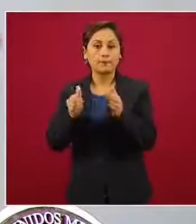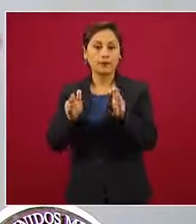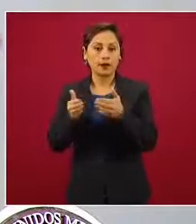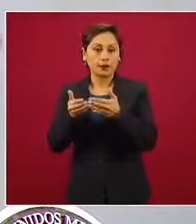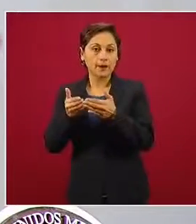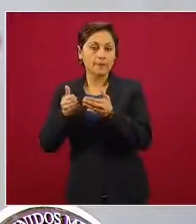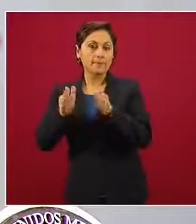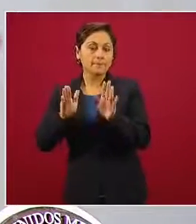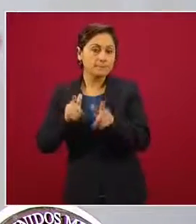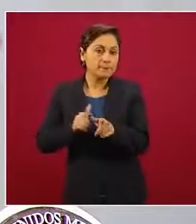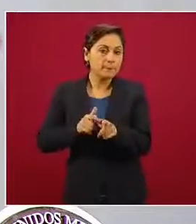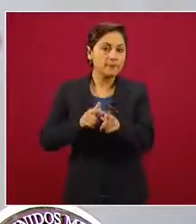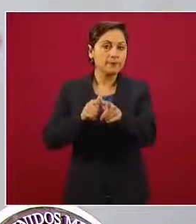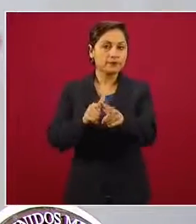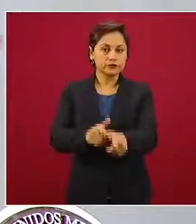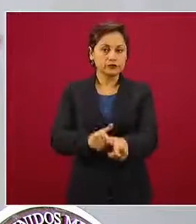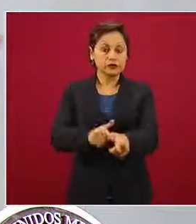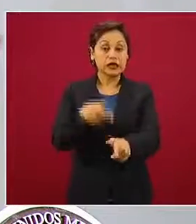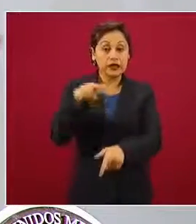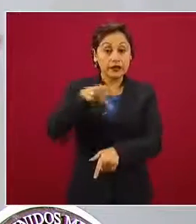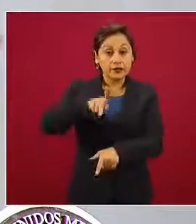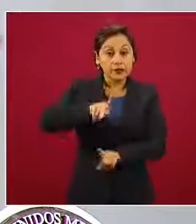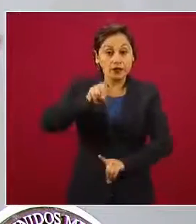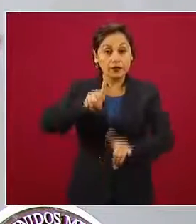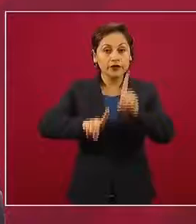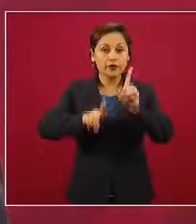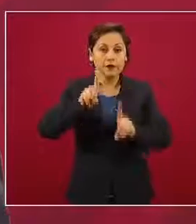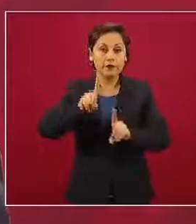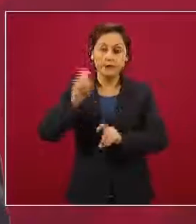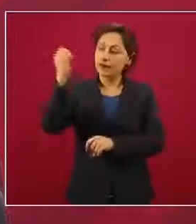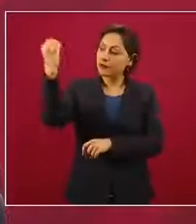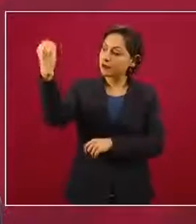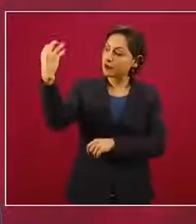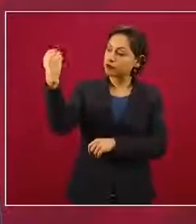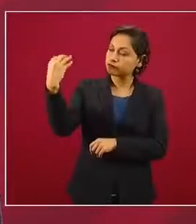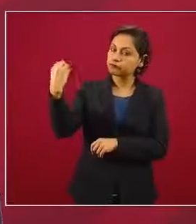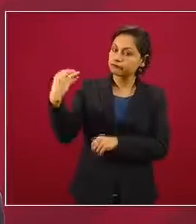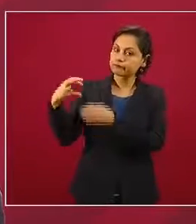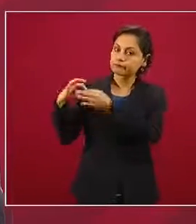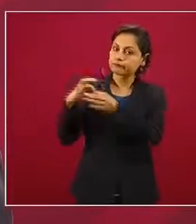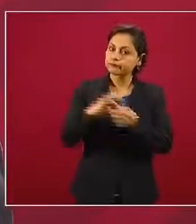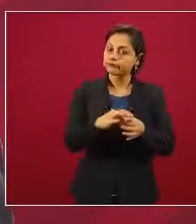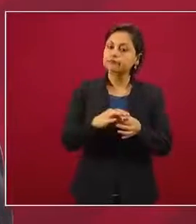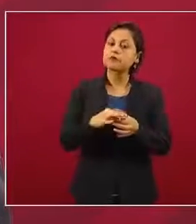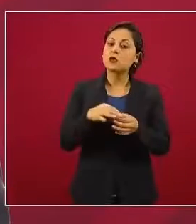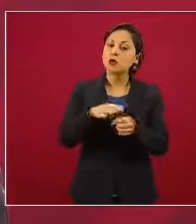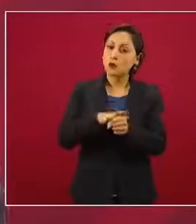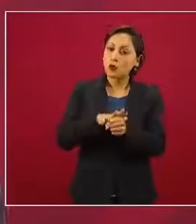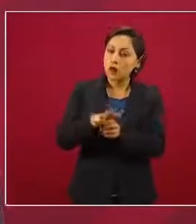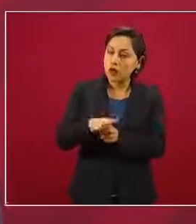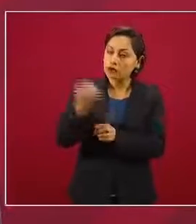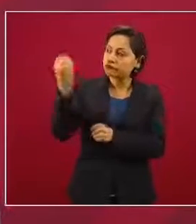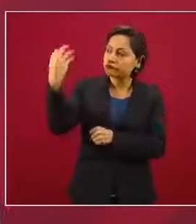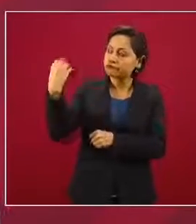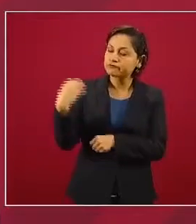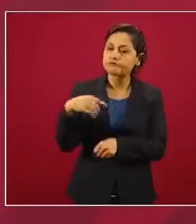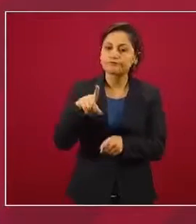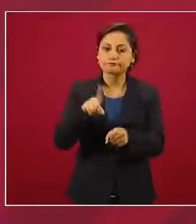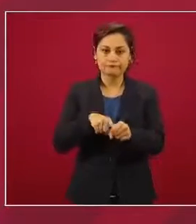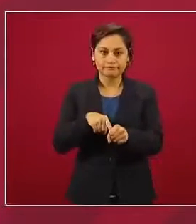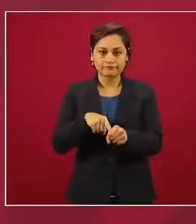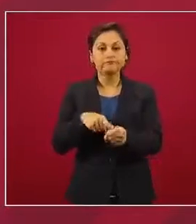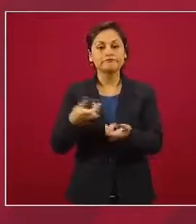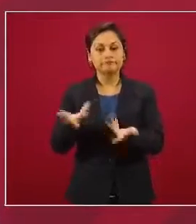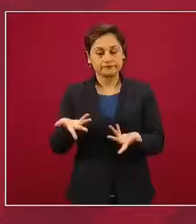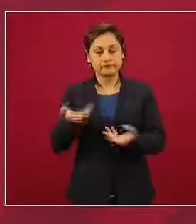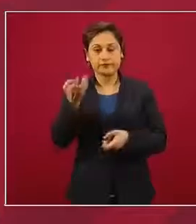cuando el semáforo se encuentre en niveles apropiados. Y ahorita comentaré precisamente sobre